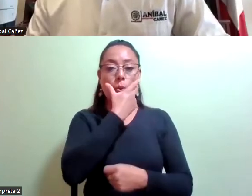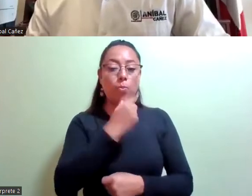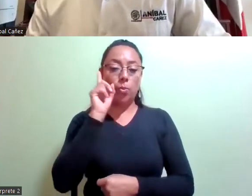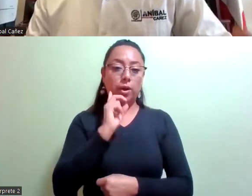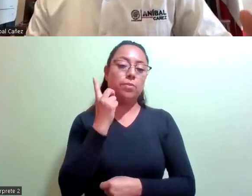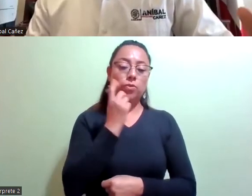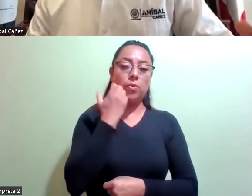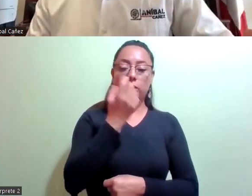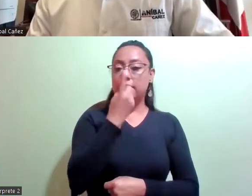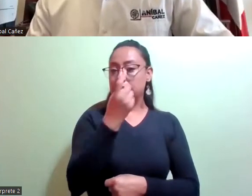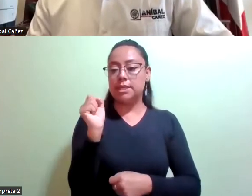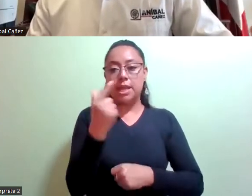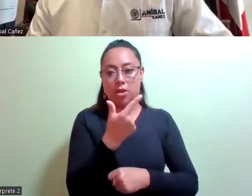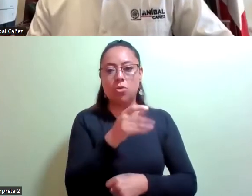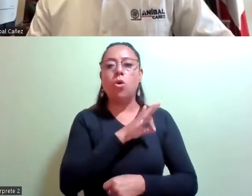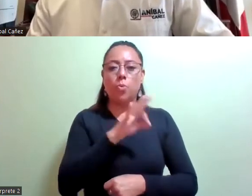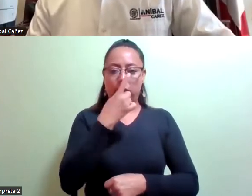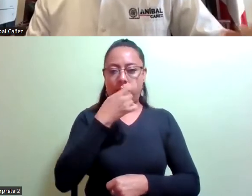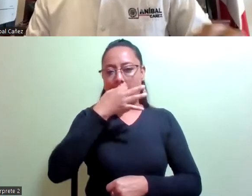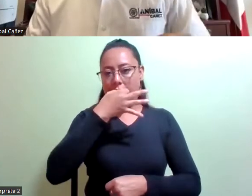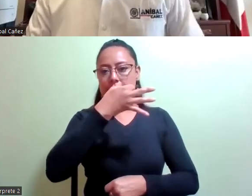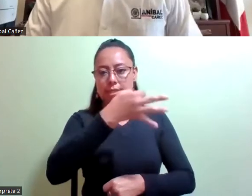inscribirse con el diputado secretario.